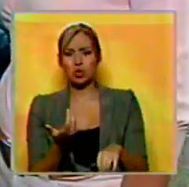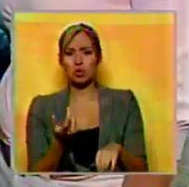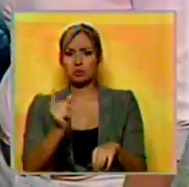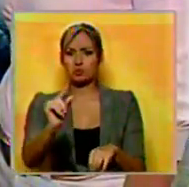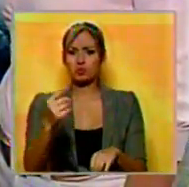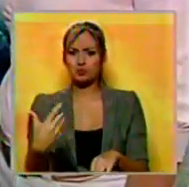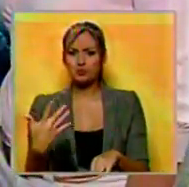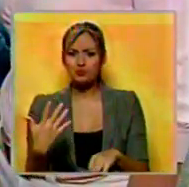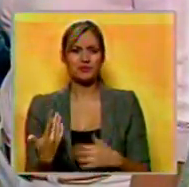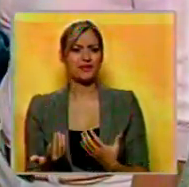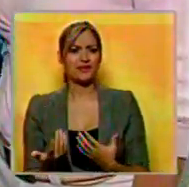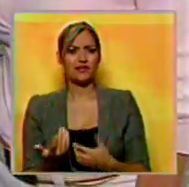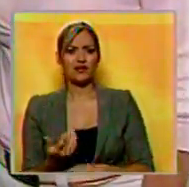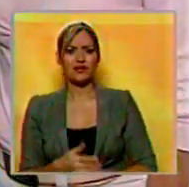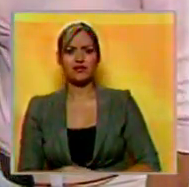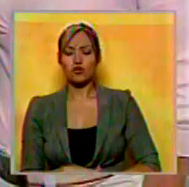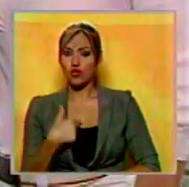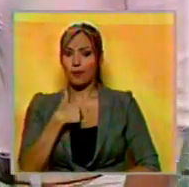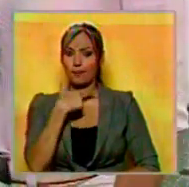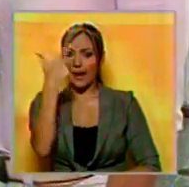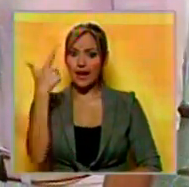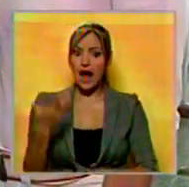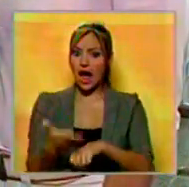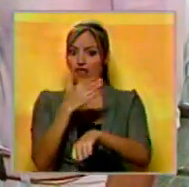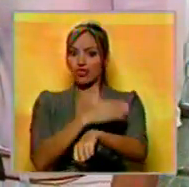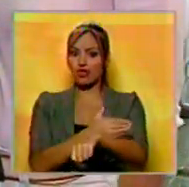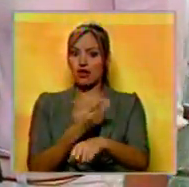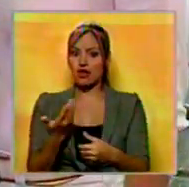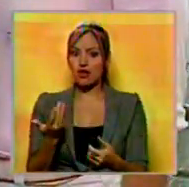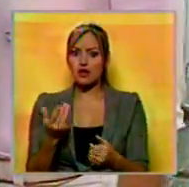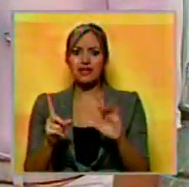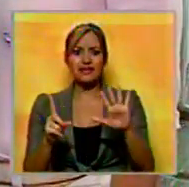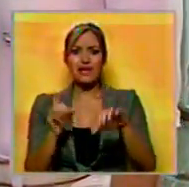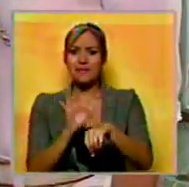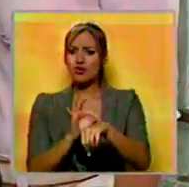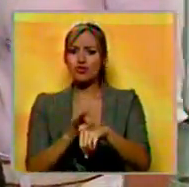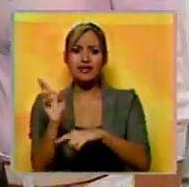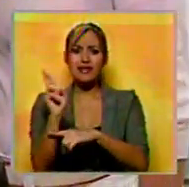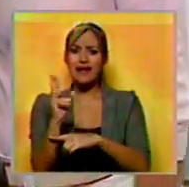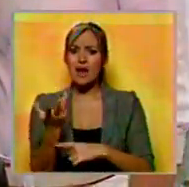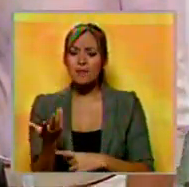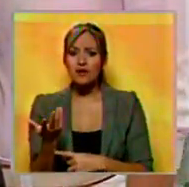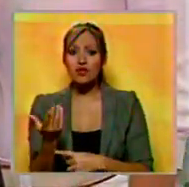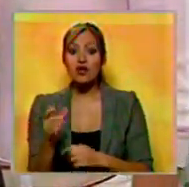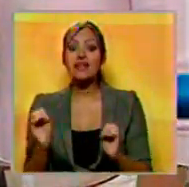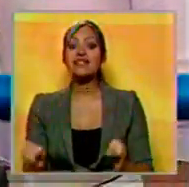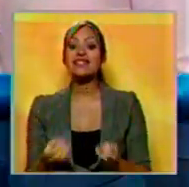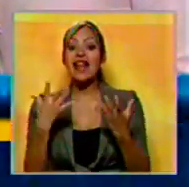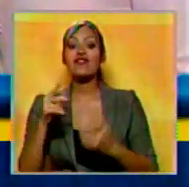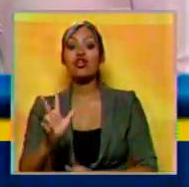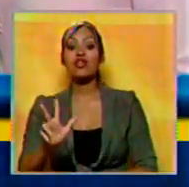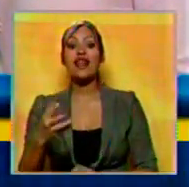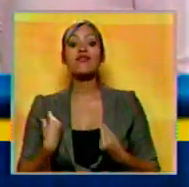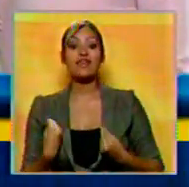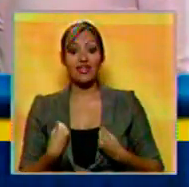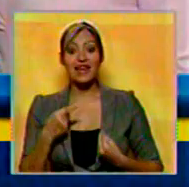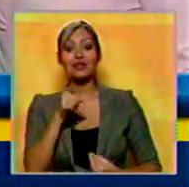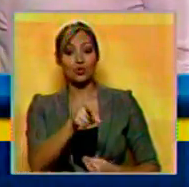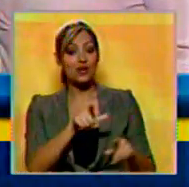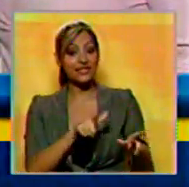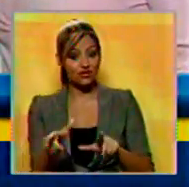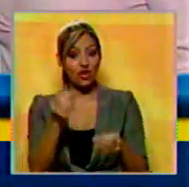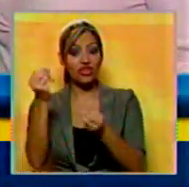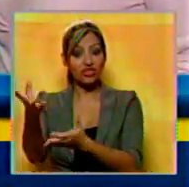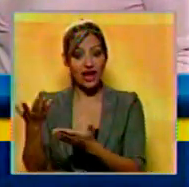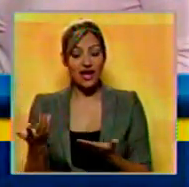donando. Realmente me da hasta vergüenza no haber venido antes. Eso es demasiado rápido. Ya salvaste como mínimo 3 vidas. Y